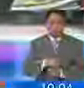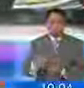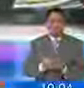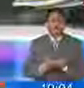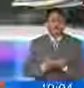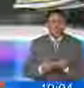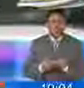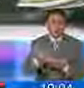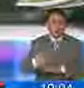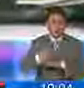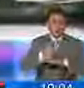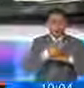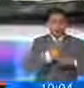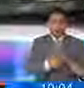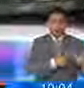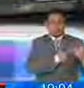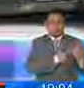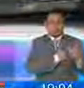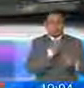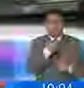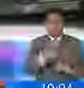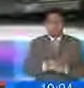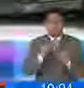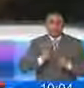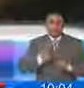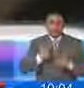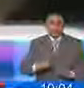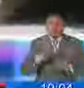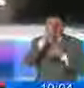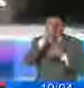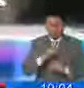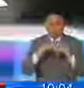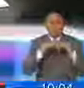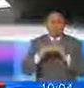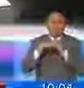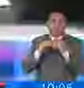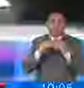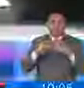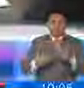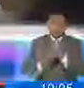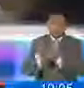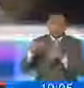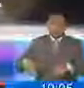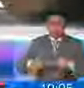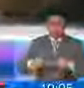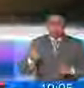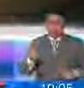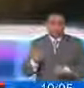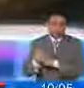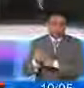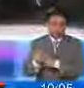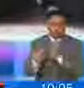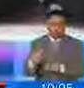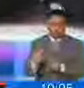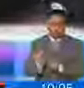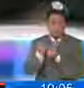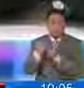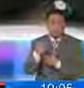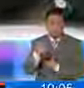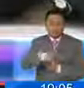Comando Conjunto reiteraron su vocación democrática y su apoyo al nuevo mandatario. Le entregaron además un informe de la